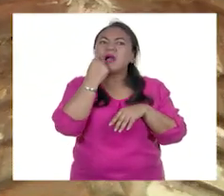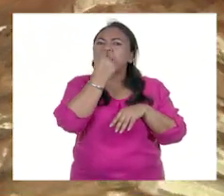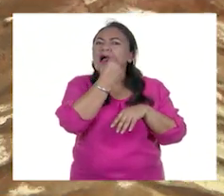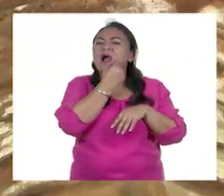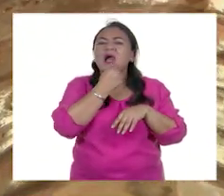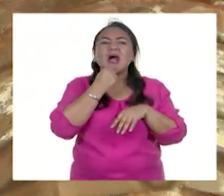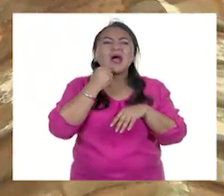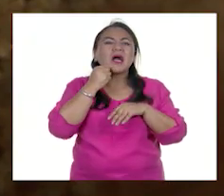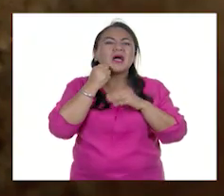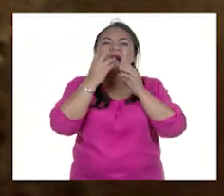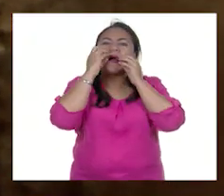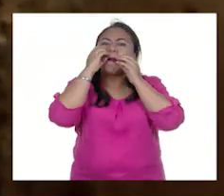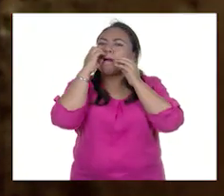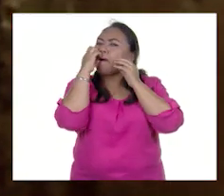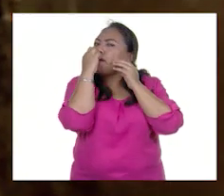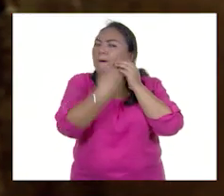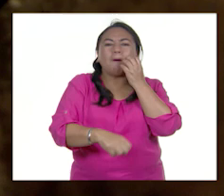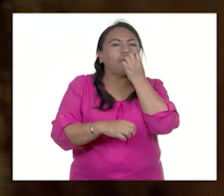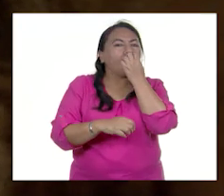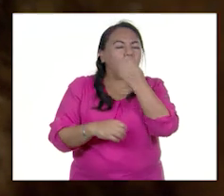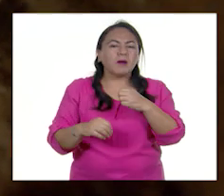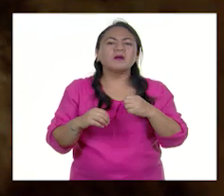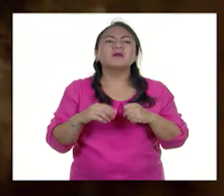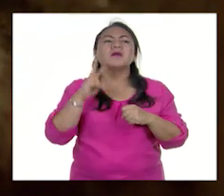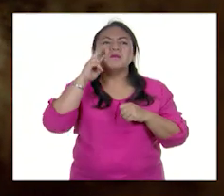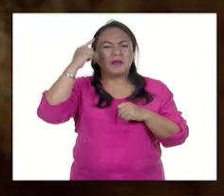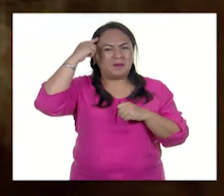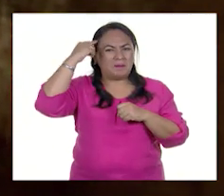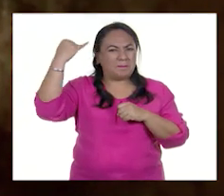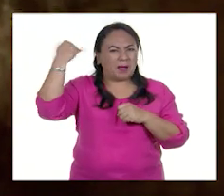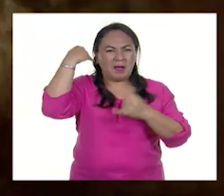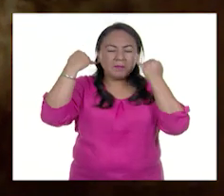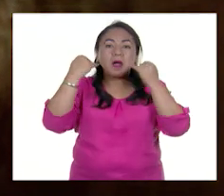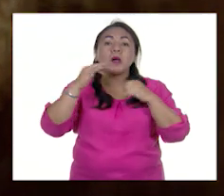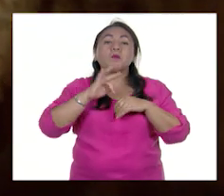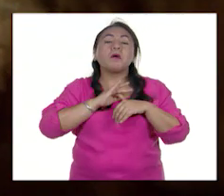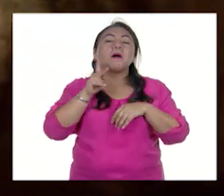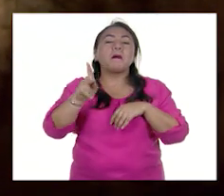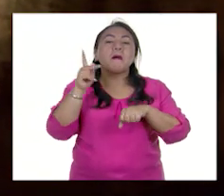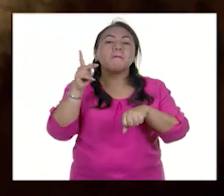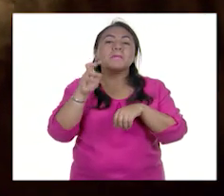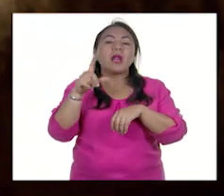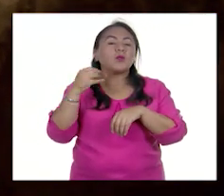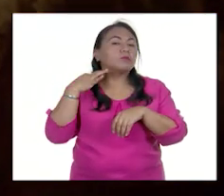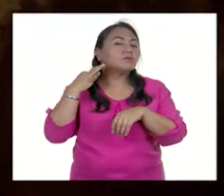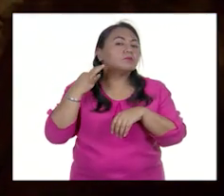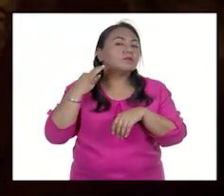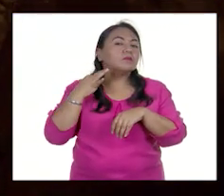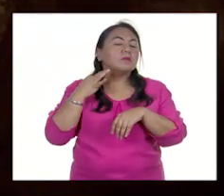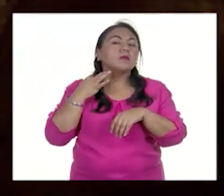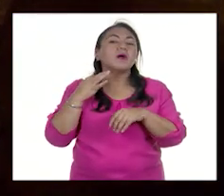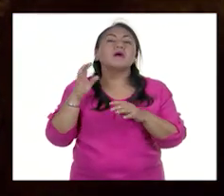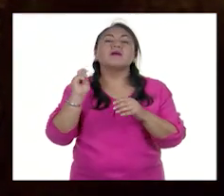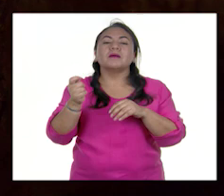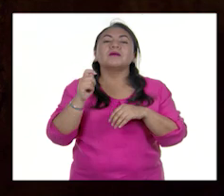Estas perforaciones en el cráneo muy probablemente eran para colocarle cabello simulado, probablemente hecho de